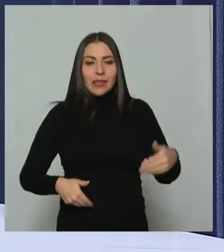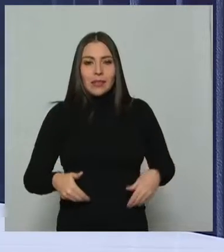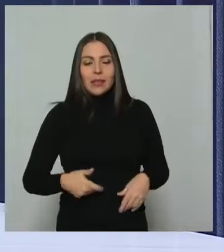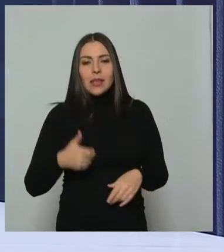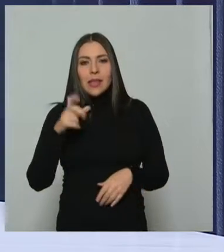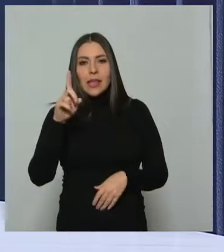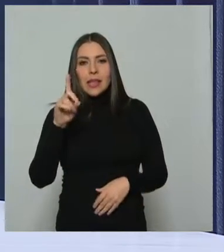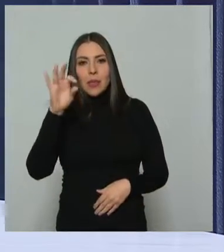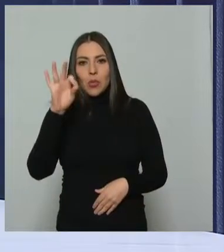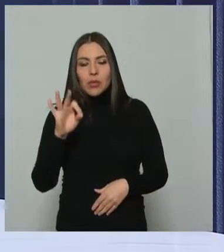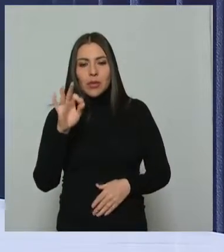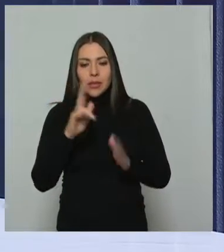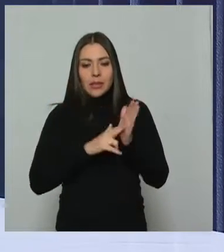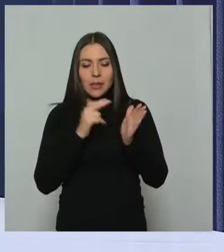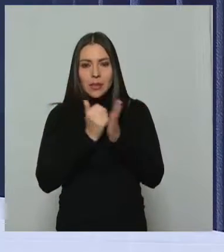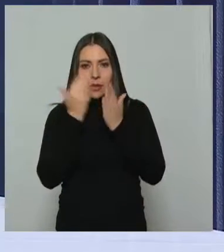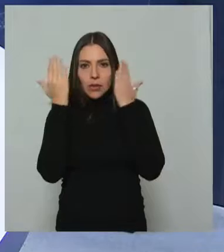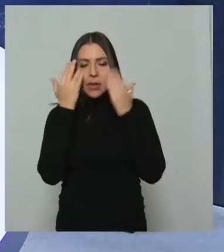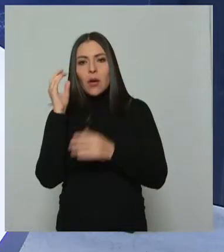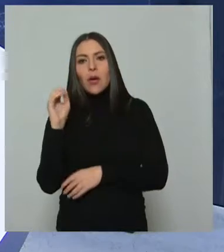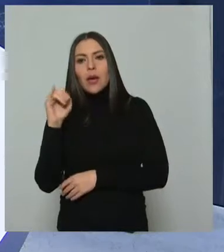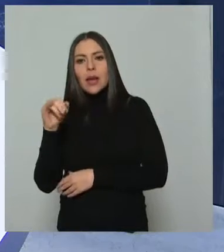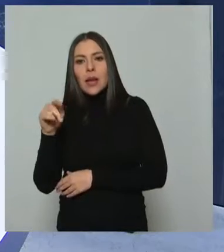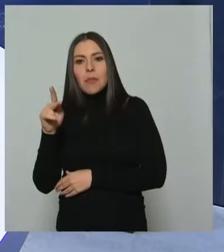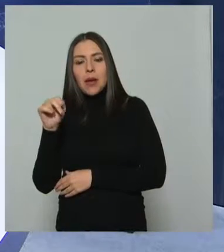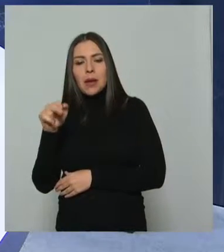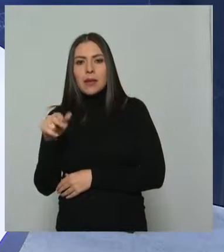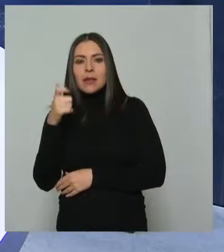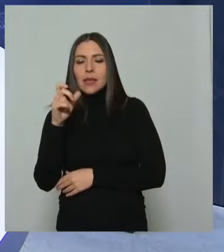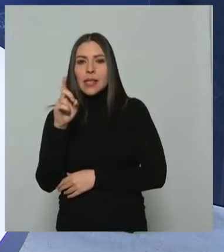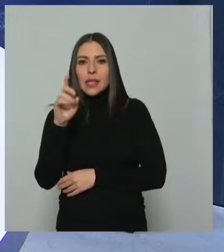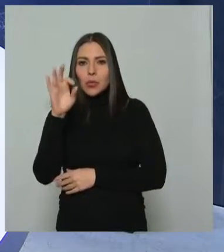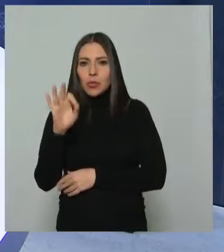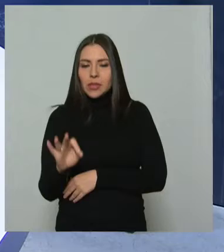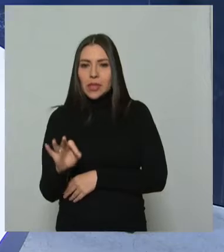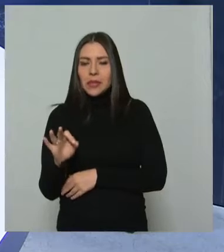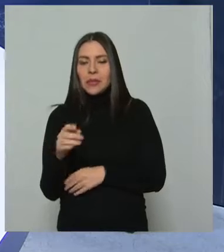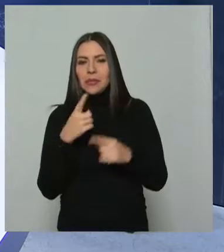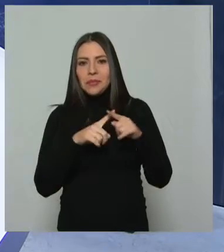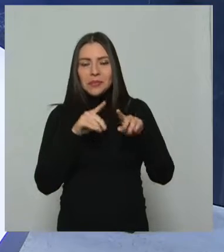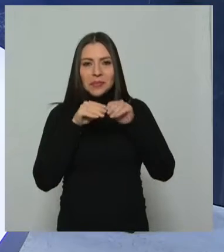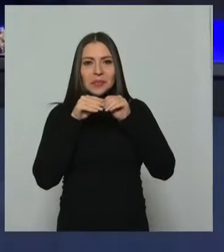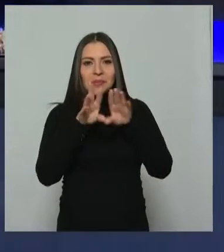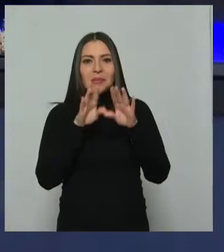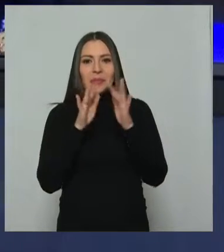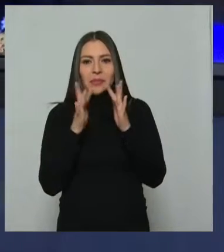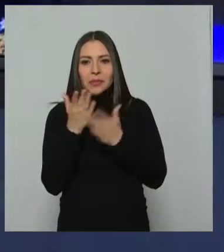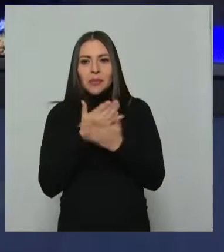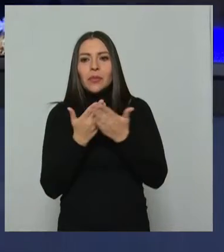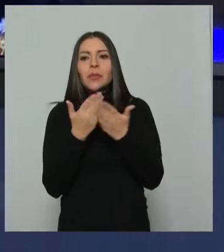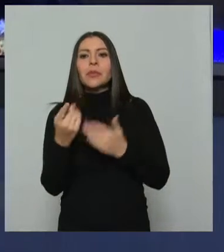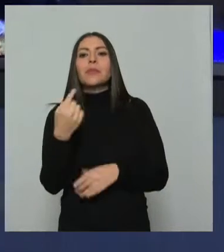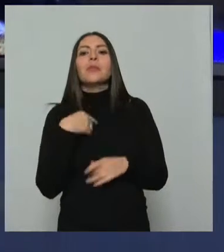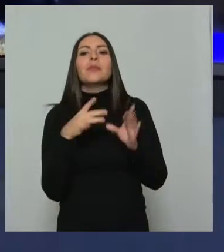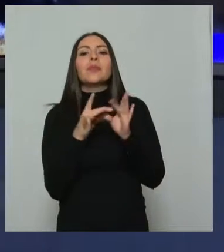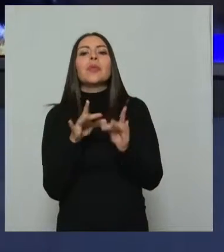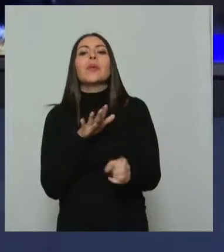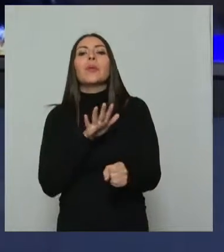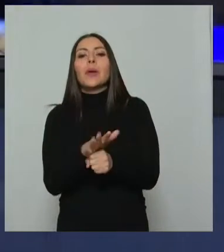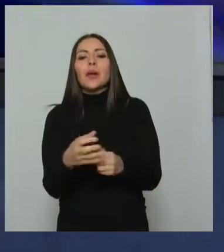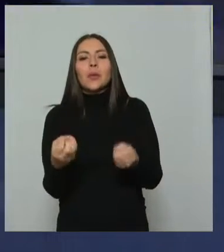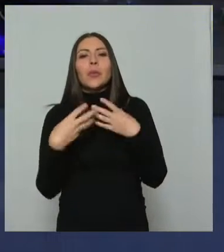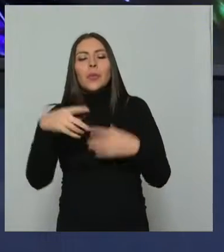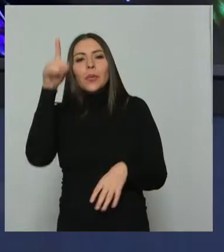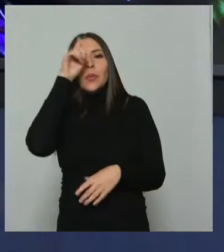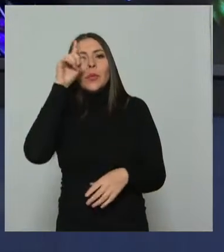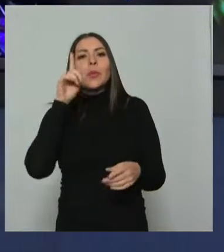INAPAN 30% y otros descuentos importantes en sus páginas y redes sociales. ¿Y tú con qué nos vas a deleitar y además recomendar? ¿No? ¿A dónde nos